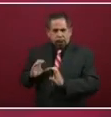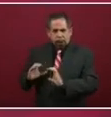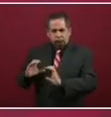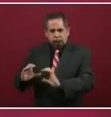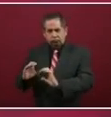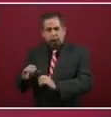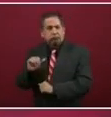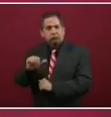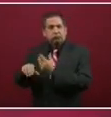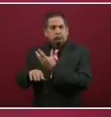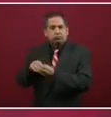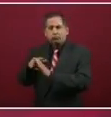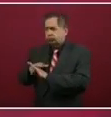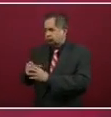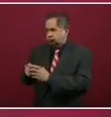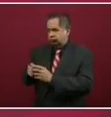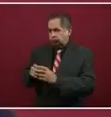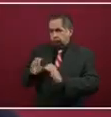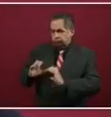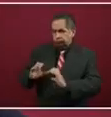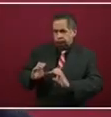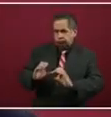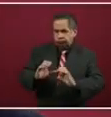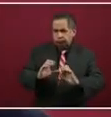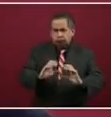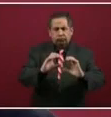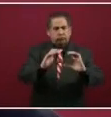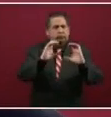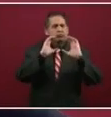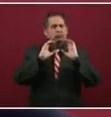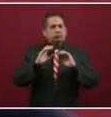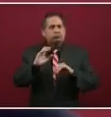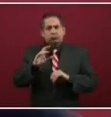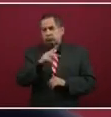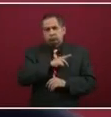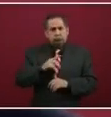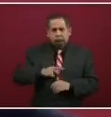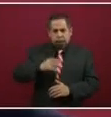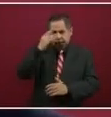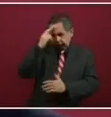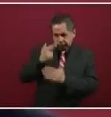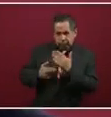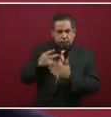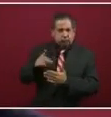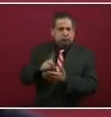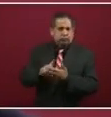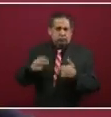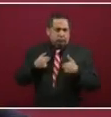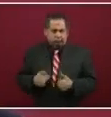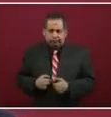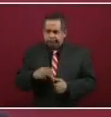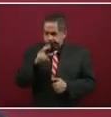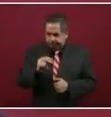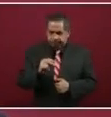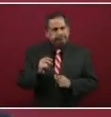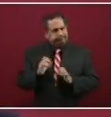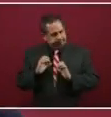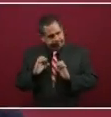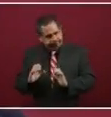los migrantes de violaciones a sus derechos humanos. Eso lo